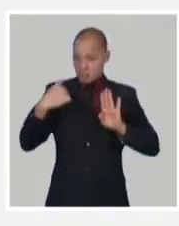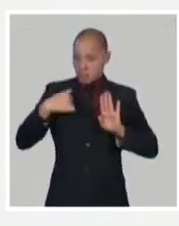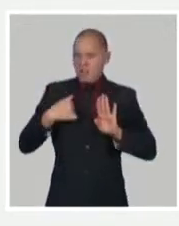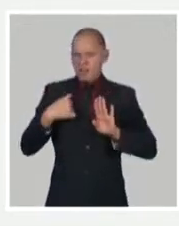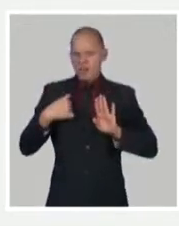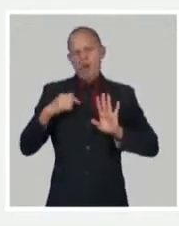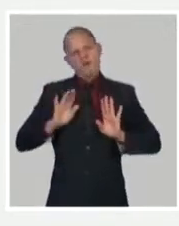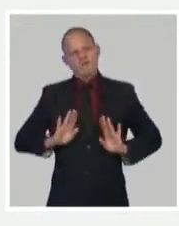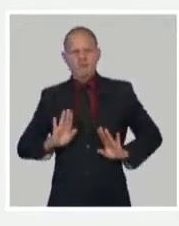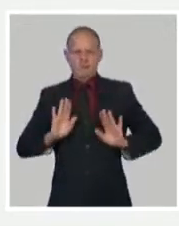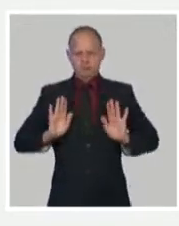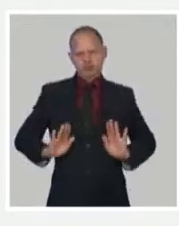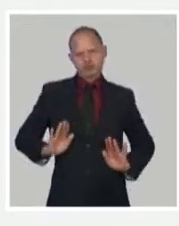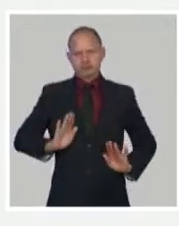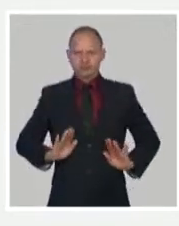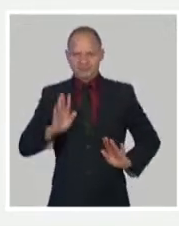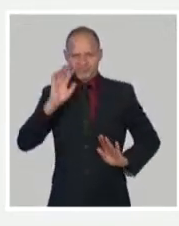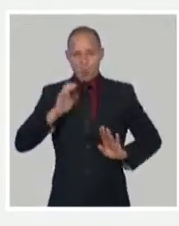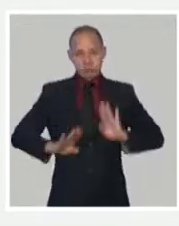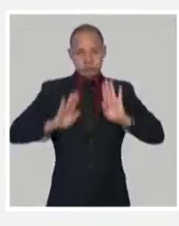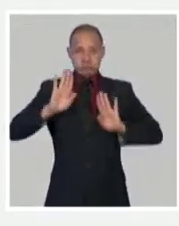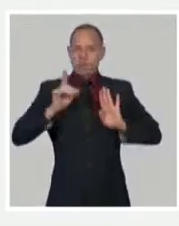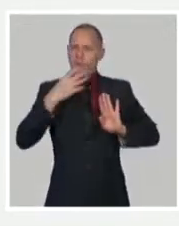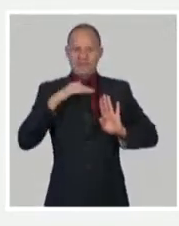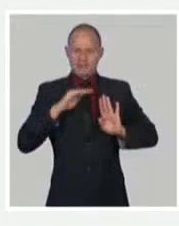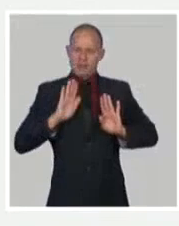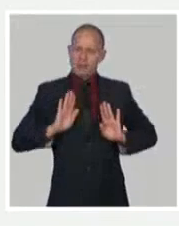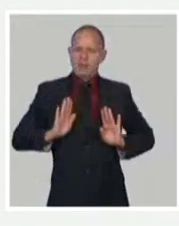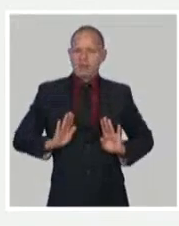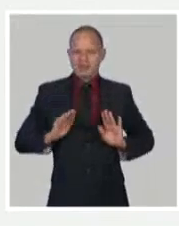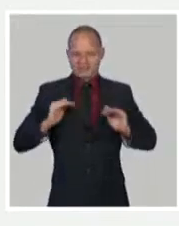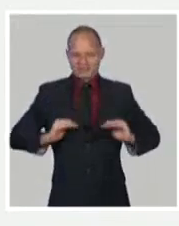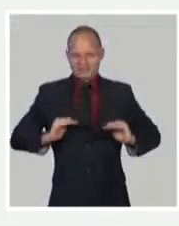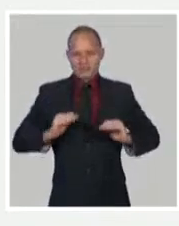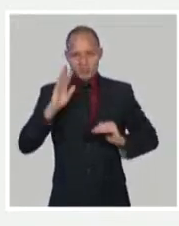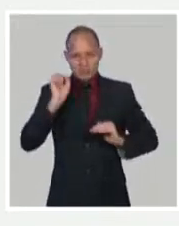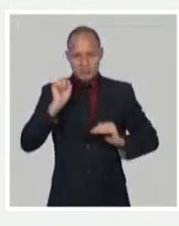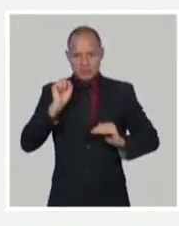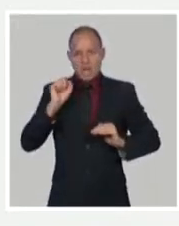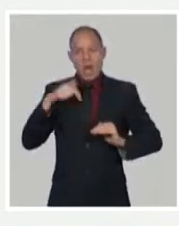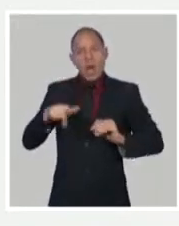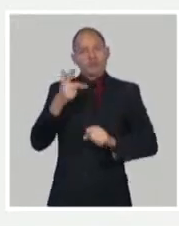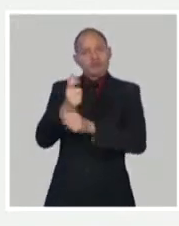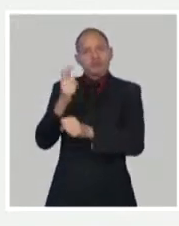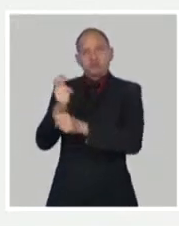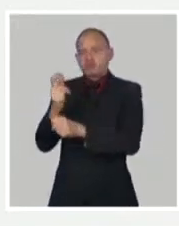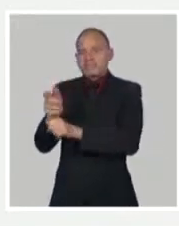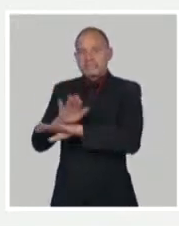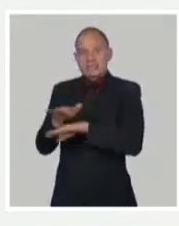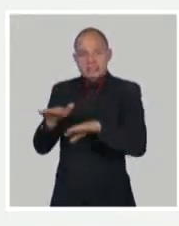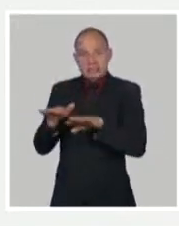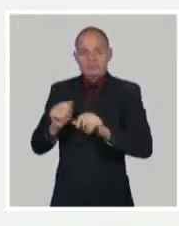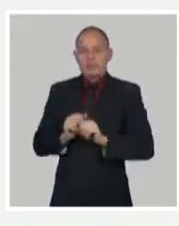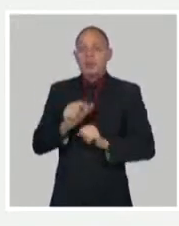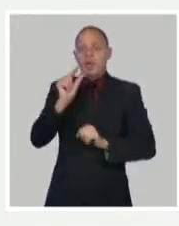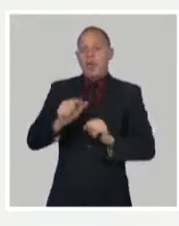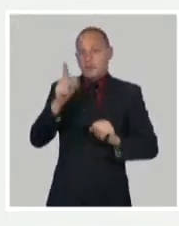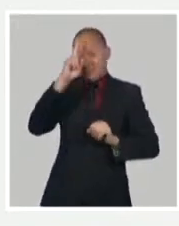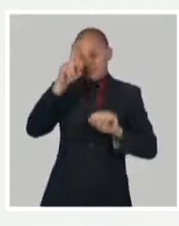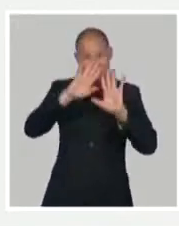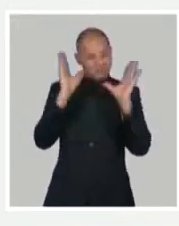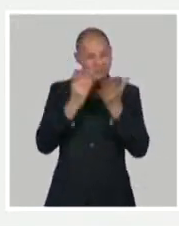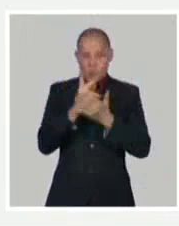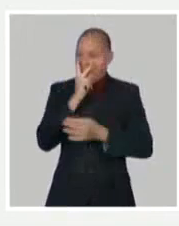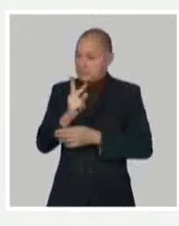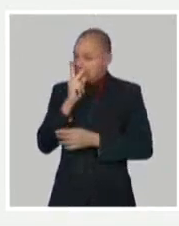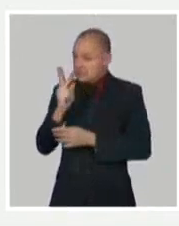un grupo de instituciones lideradas por el Instituto de Hematología e Inmunología, y a partir de todo el que trabaja con el convaleciente, decidimos hacer un